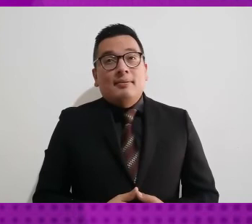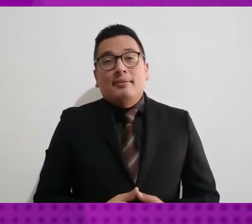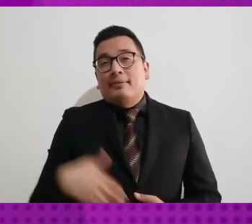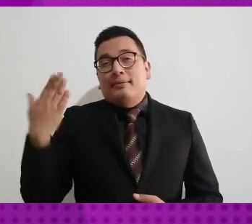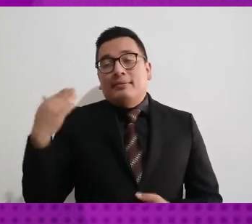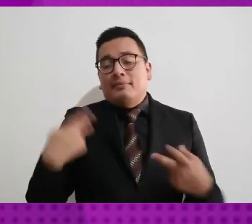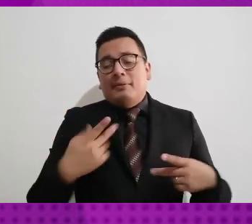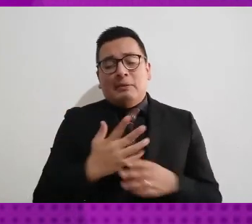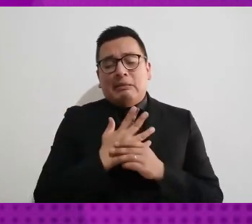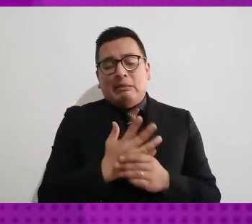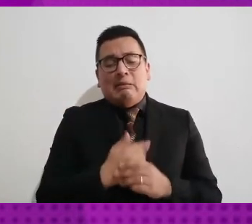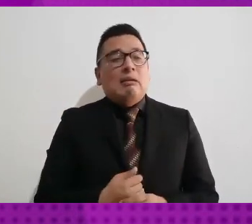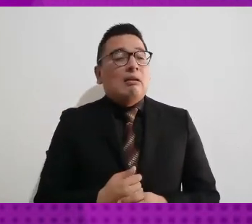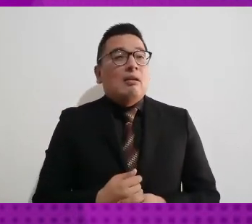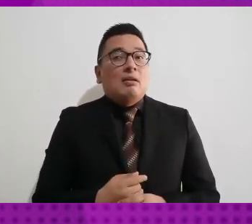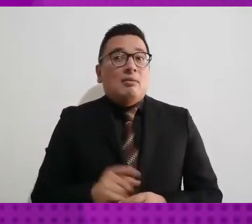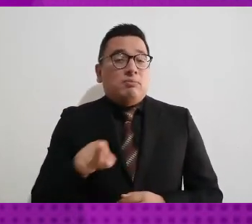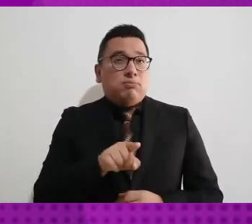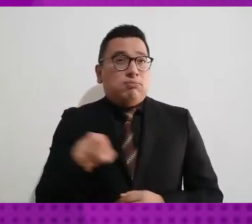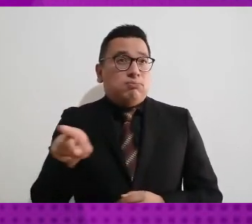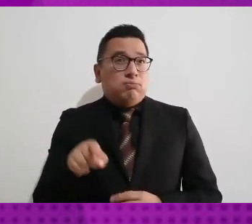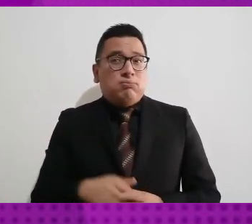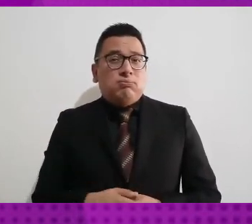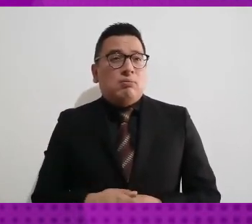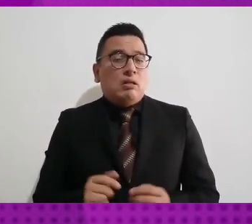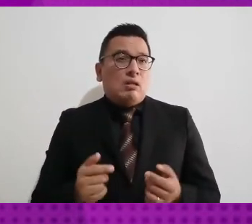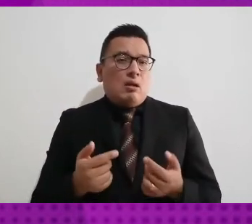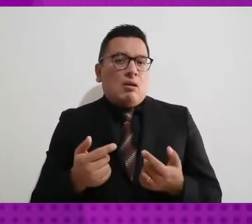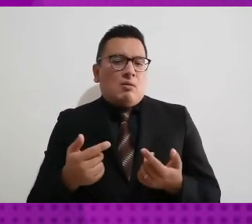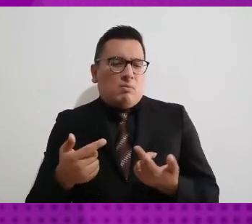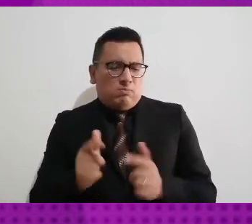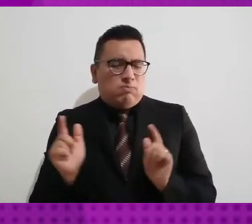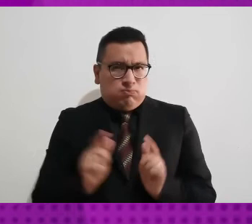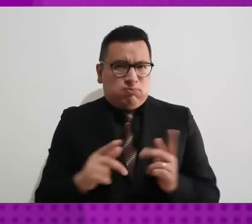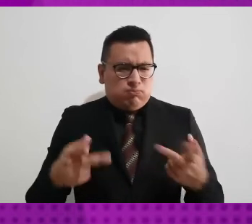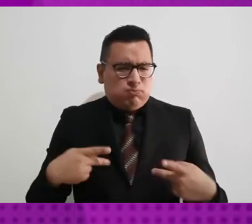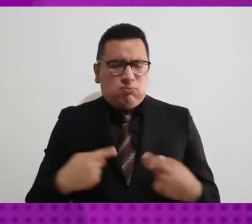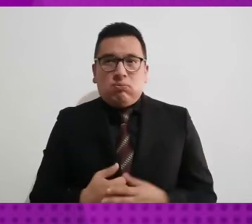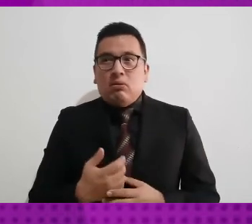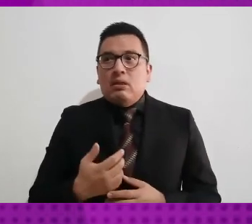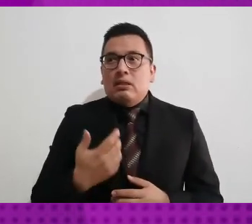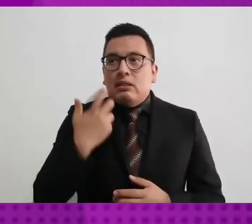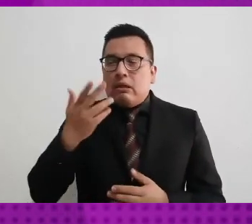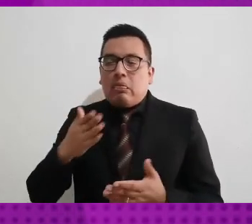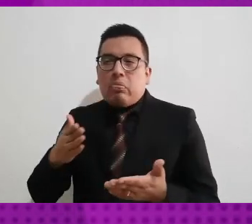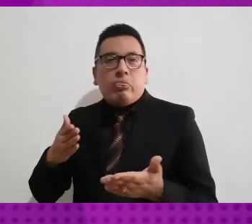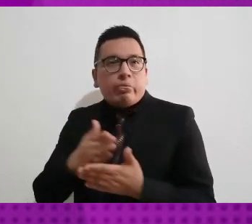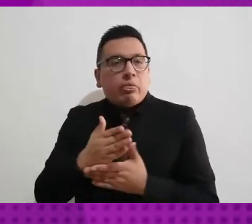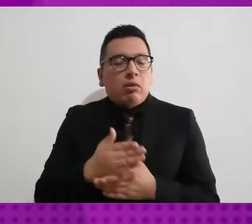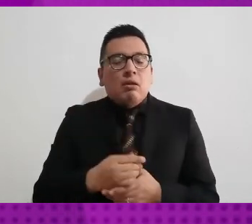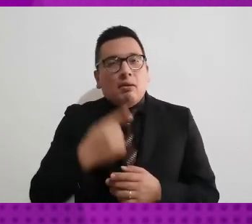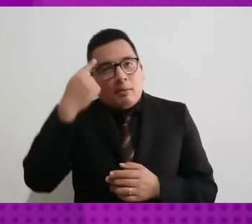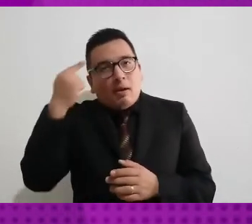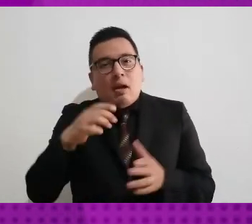poderes fácticos, ¿no? Intentaron, no nos consta, pero intentaron incidir en las elecciones del 2021 en